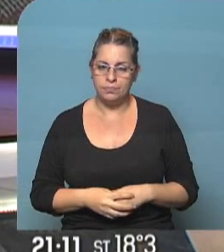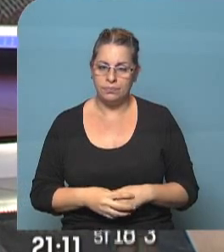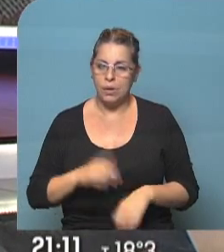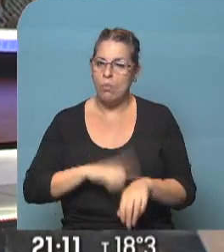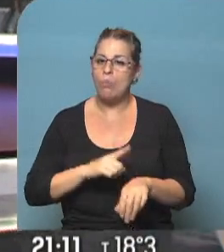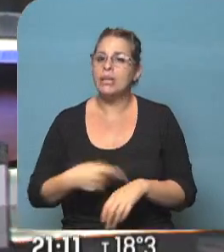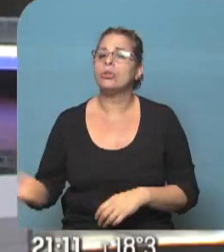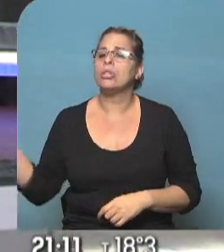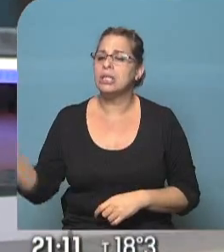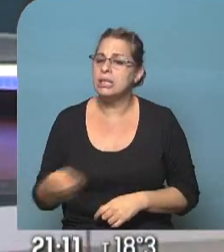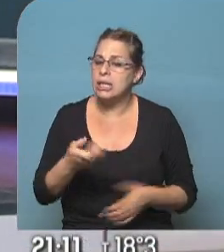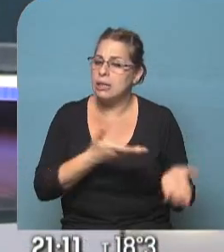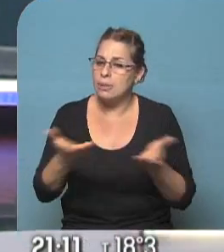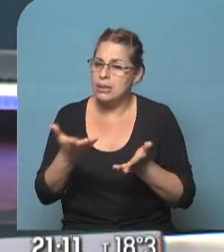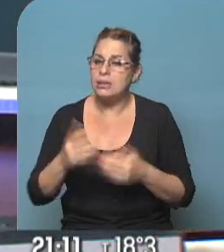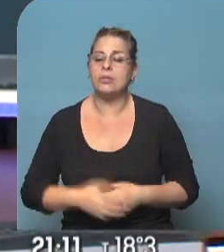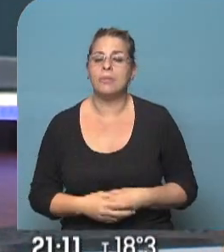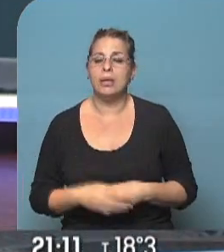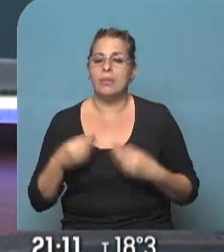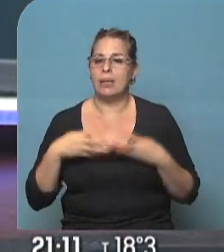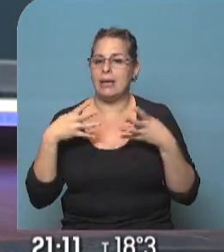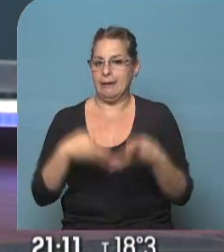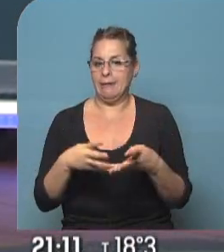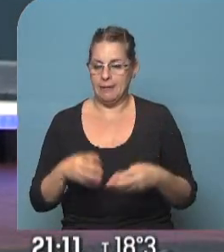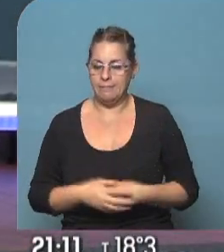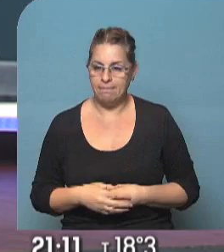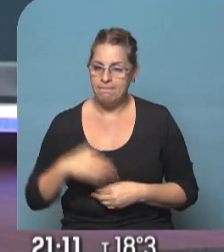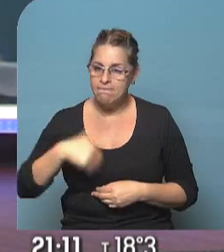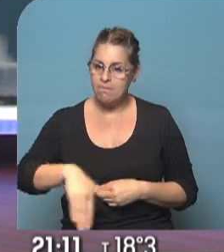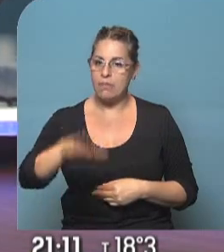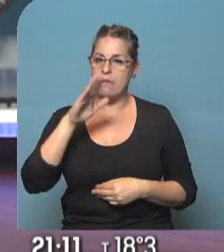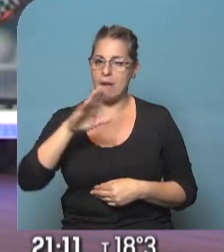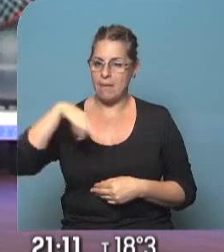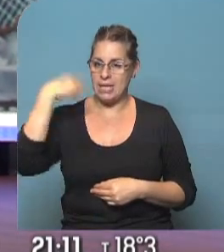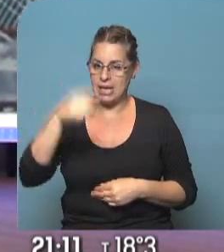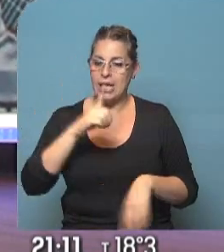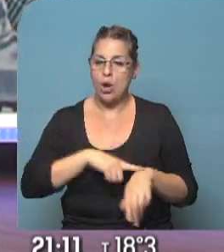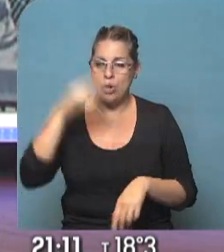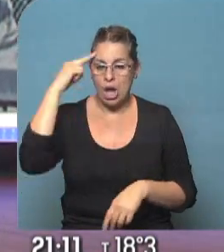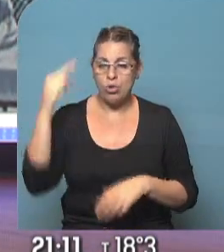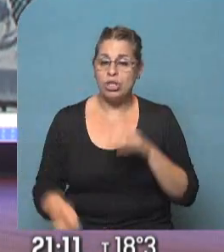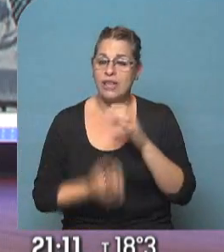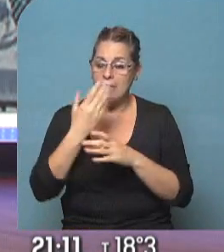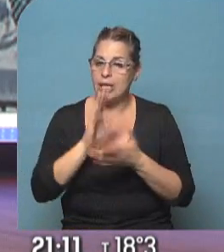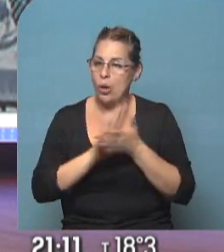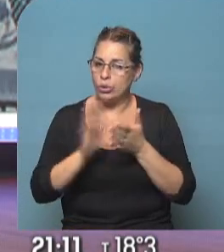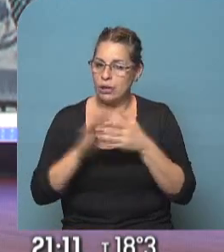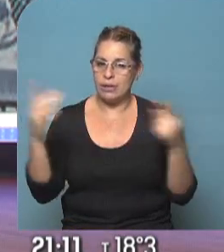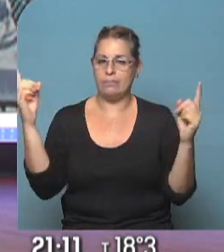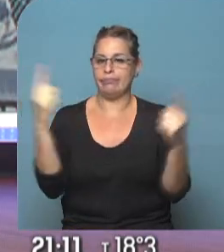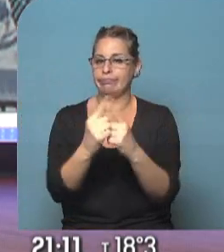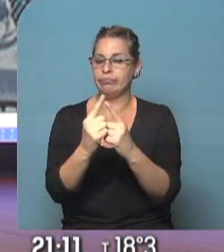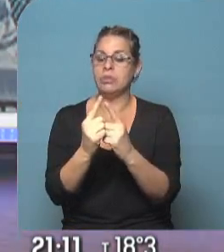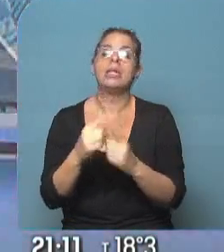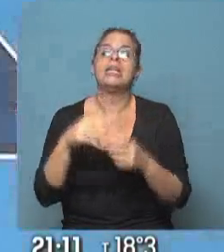Momento del tenis, invitación para una verdadera batalla. Esto se va a dar en el día de mañana a las 11 de la mañana, otra vez frente a frente, un